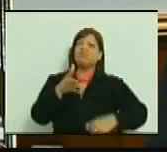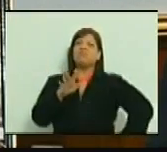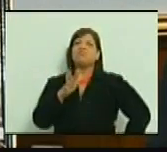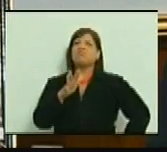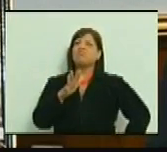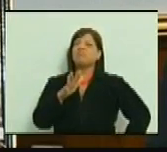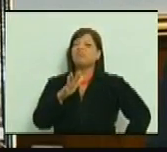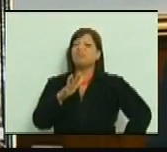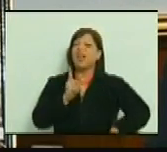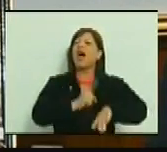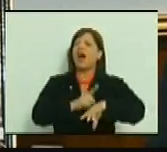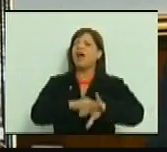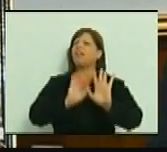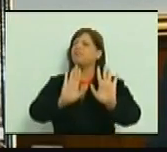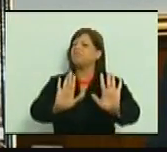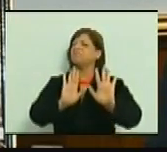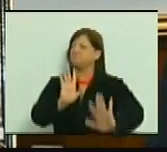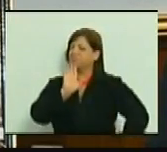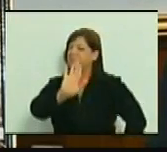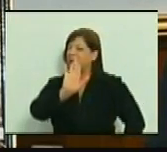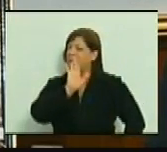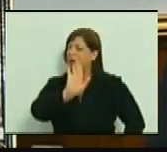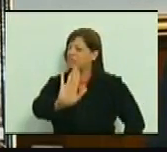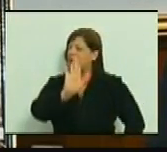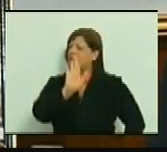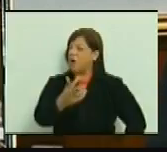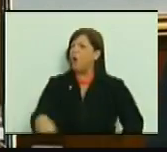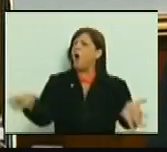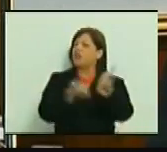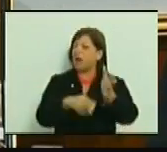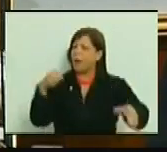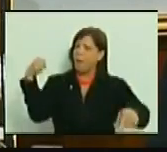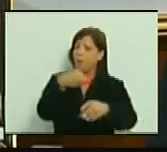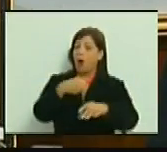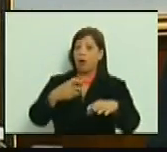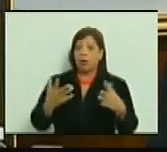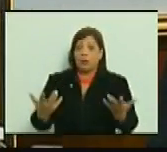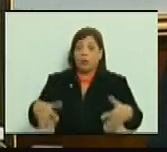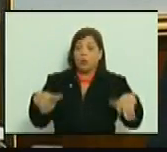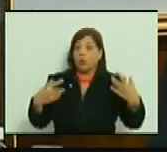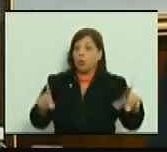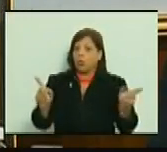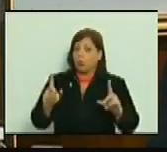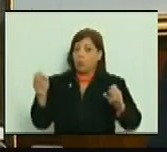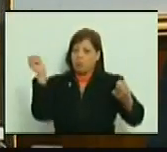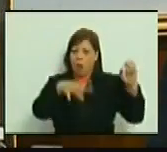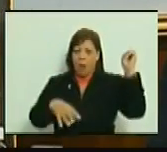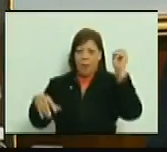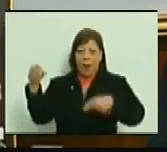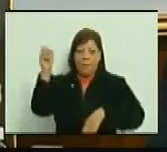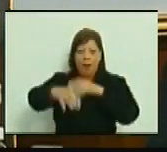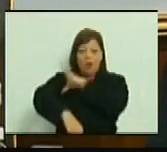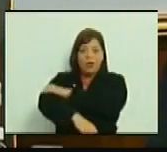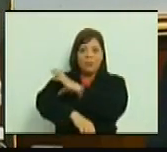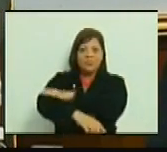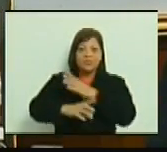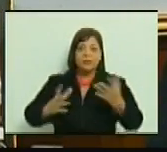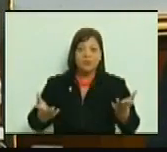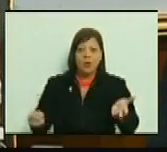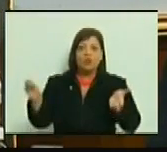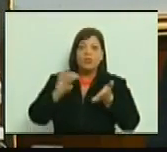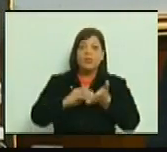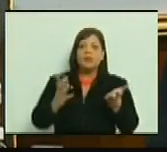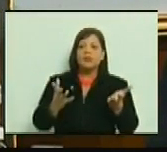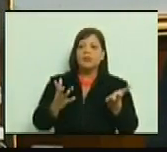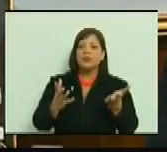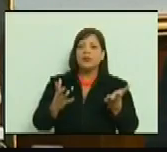tregua, esperando cualquier momento para volver con las guarimbas y la desestabilización. Porque